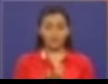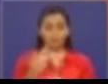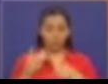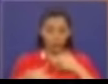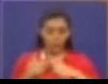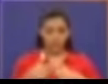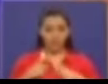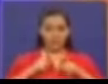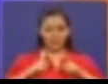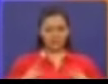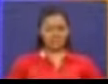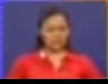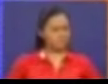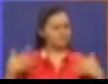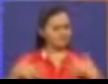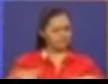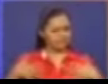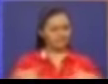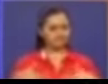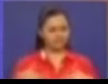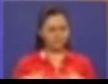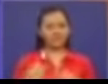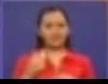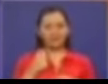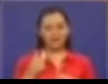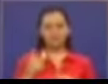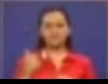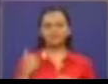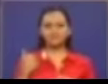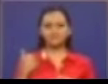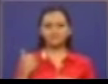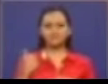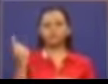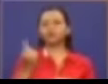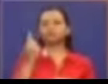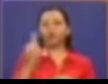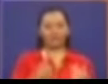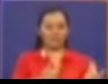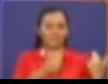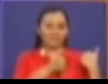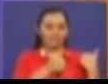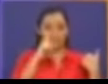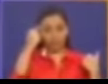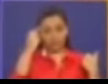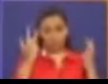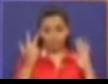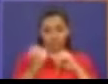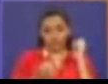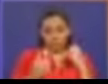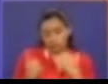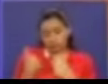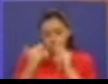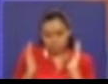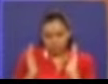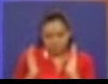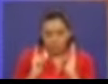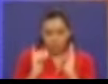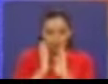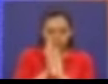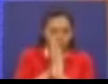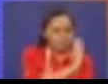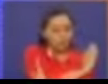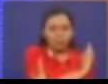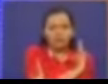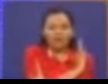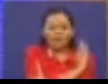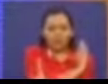salud eran gravísimos. No hemos tenido solamente que hacer lo que nos correspondía como gobierno en estos 8 años, sino lo que no se hizo en